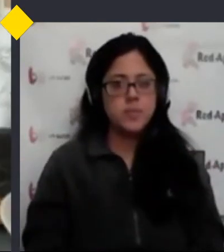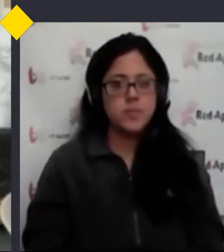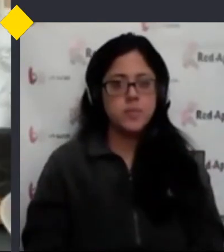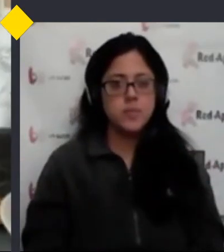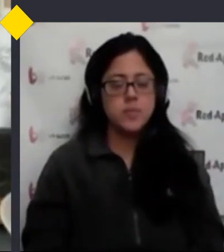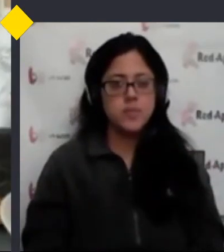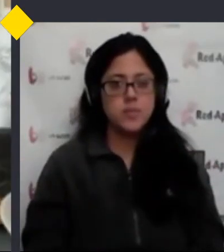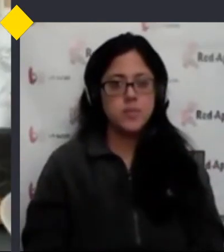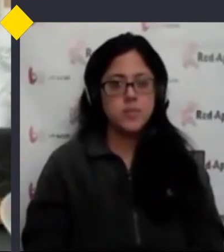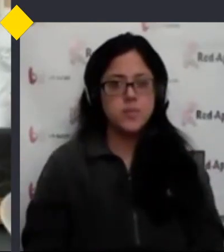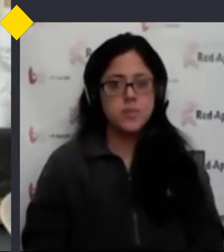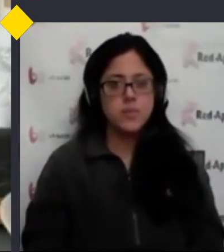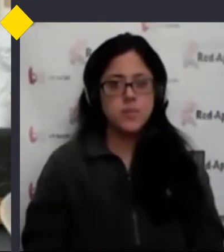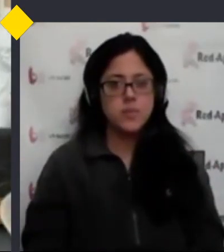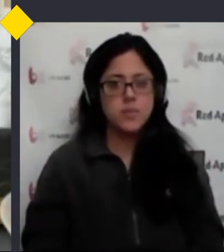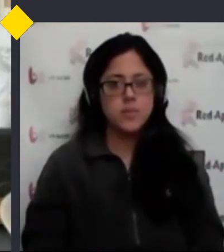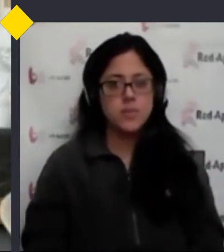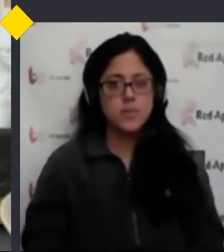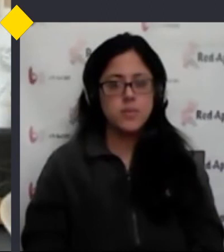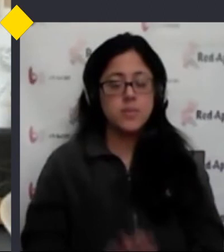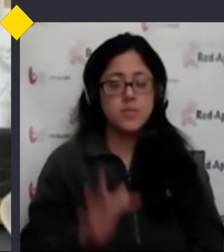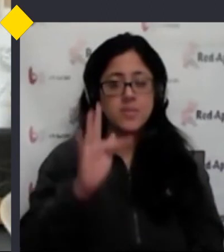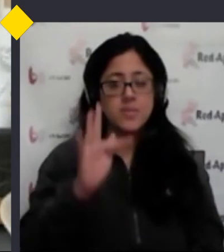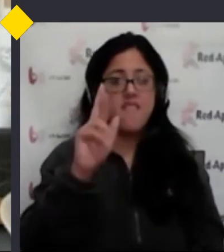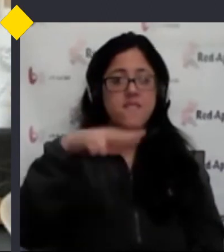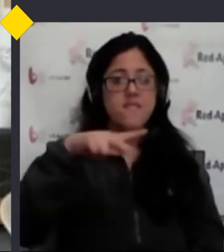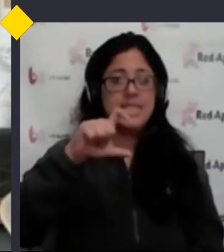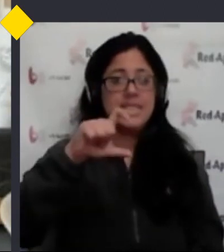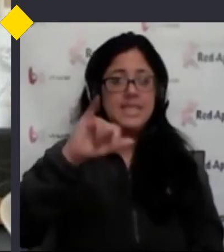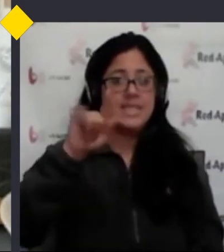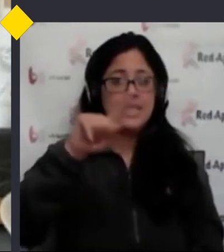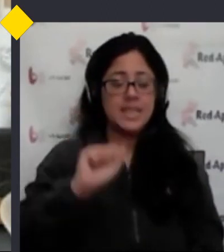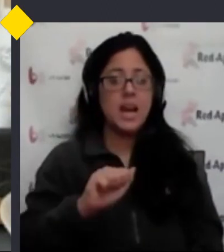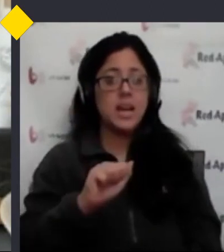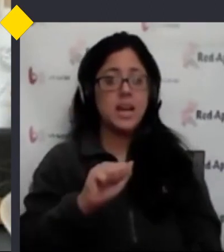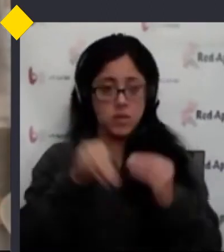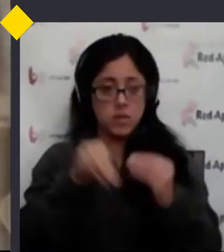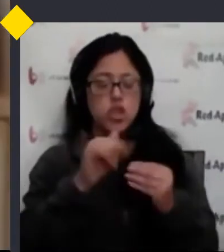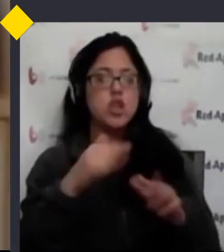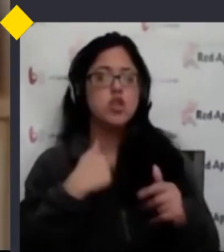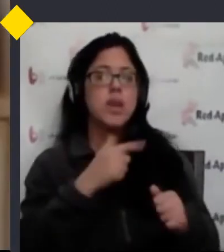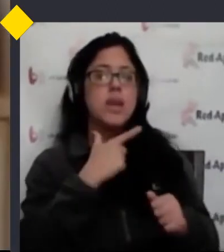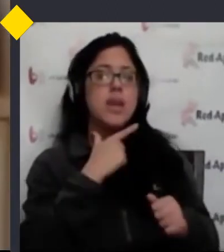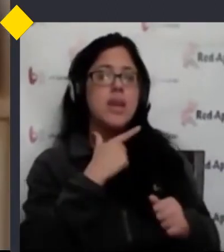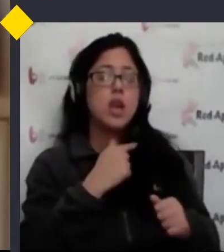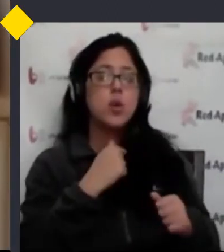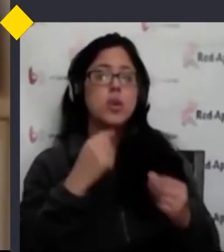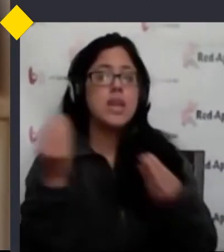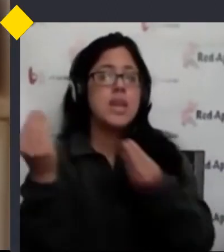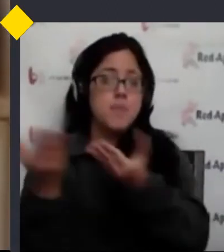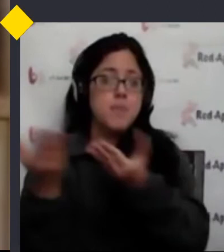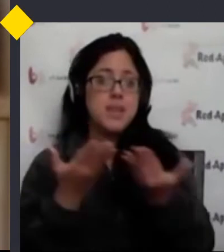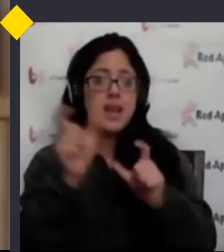agregar? Sí, no, yo quiero invitar a las personas que nos están viendo a descargar en nuestra página